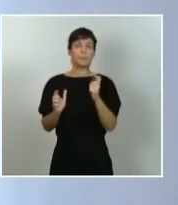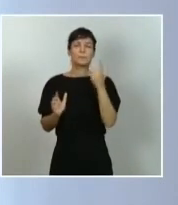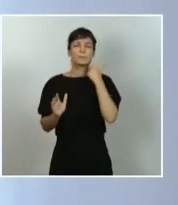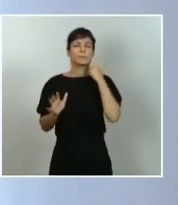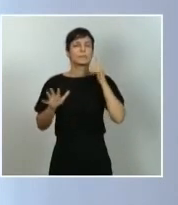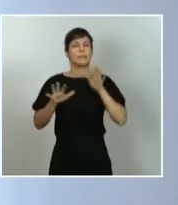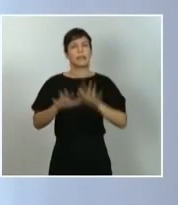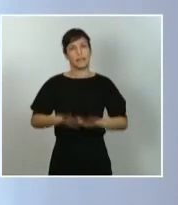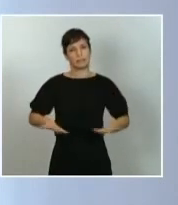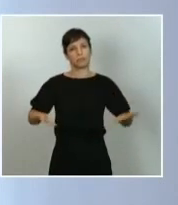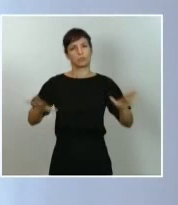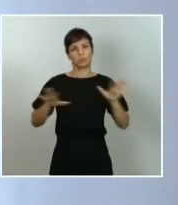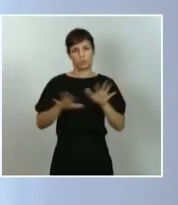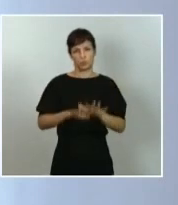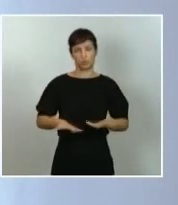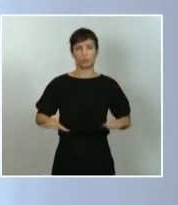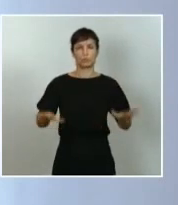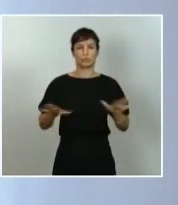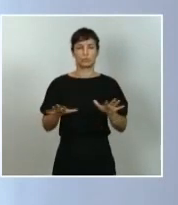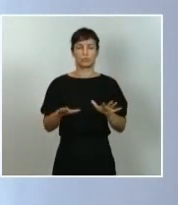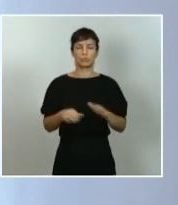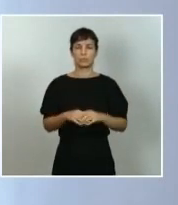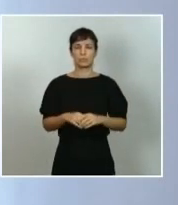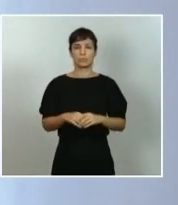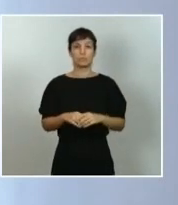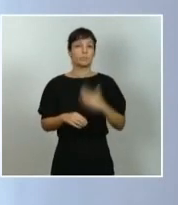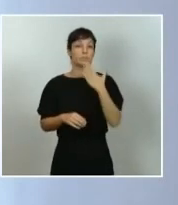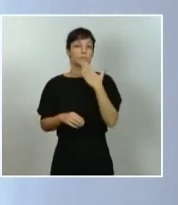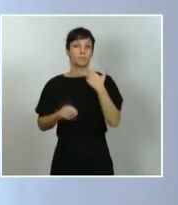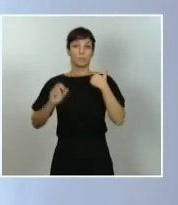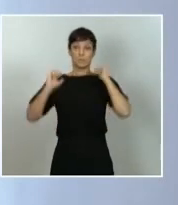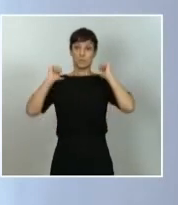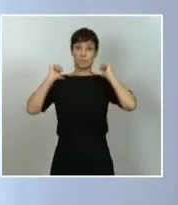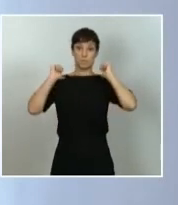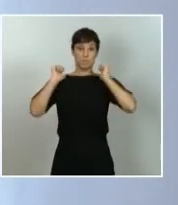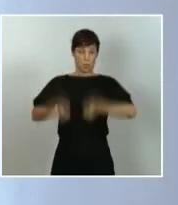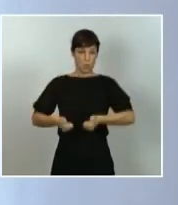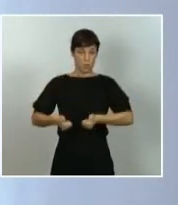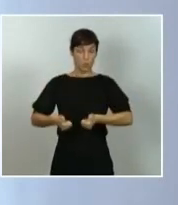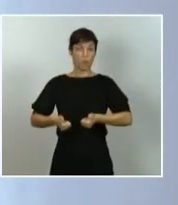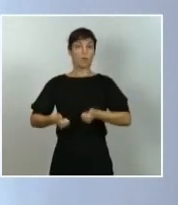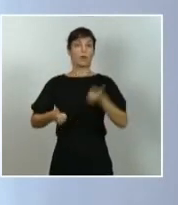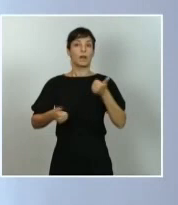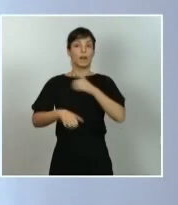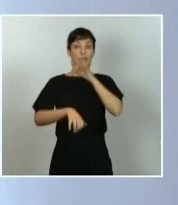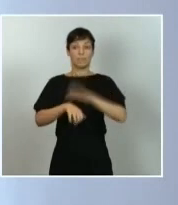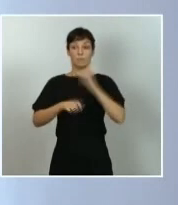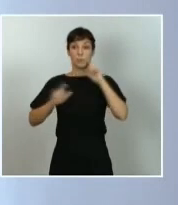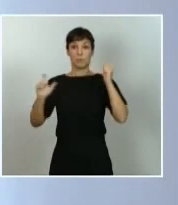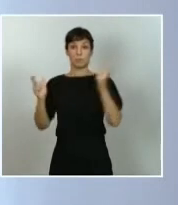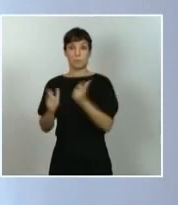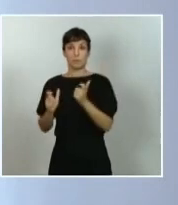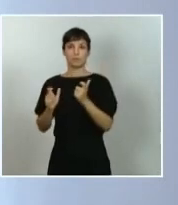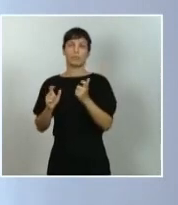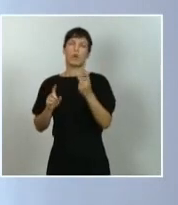rifirrafe con la Comunidad de Madrid, porque decían que el metro es seguro. ¿Cómo vais a decir eso?